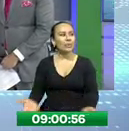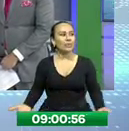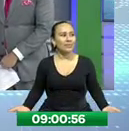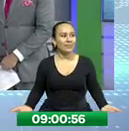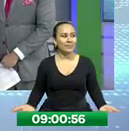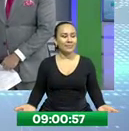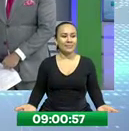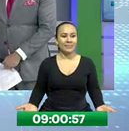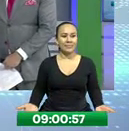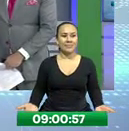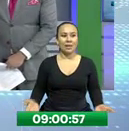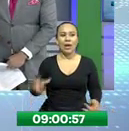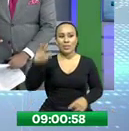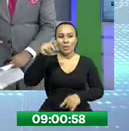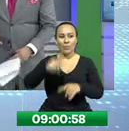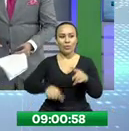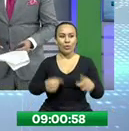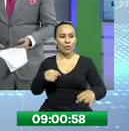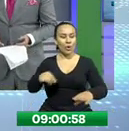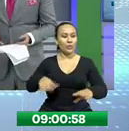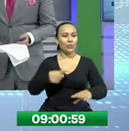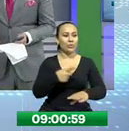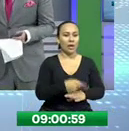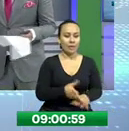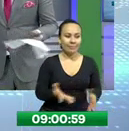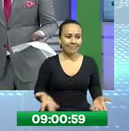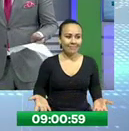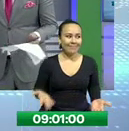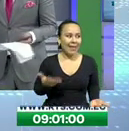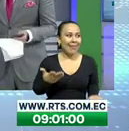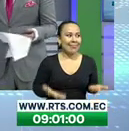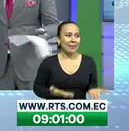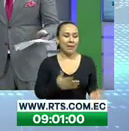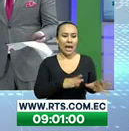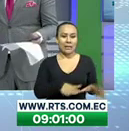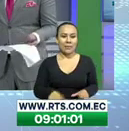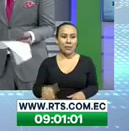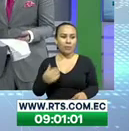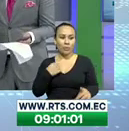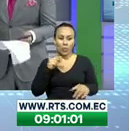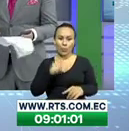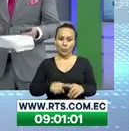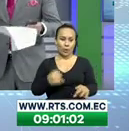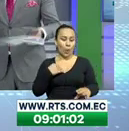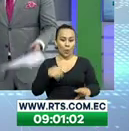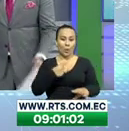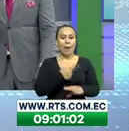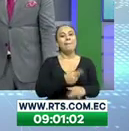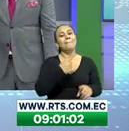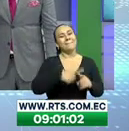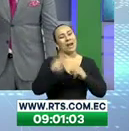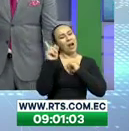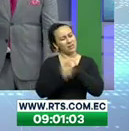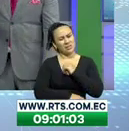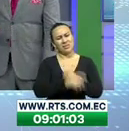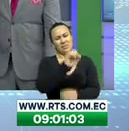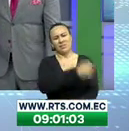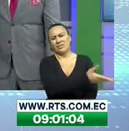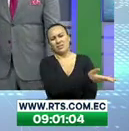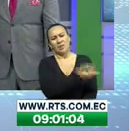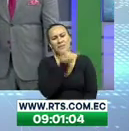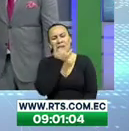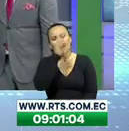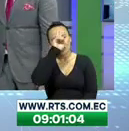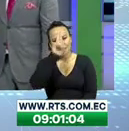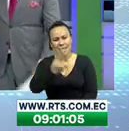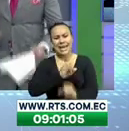querida Roselena. Es que no se puede juzgar, definitivamente no se puede juzgar quizás la acción, no somos nadie para jugar la acción, pero sí nosotros podemos condenar el hecho de que está en un establecimiento